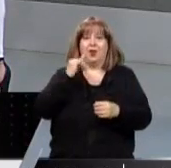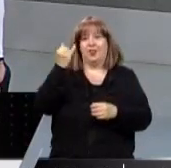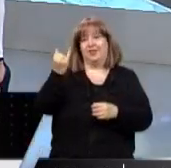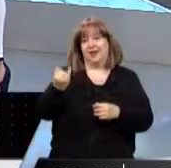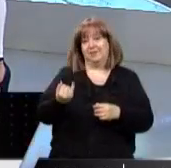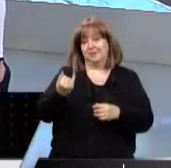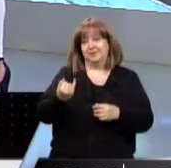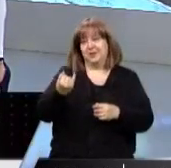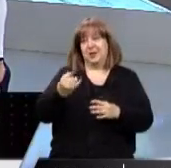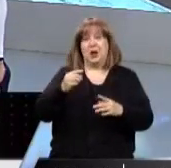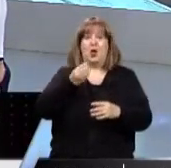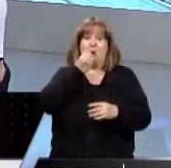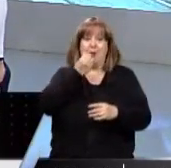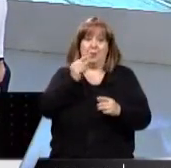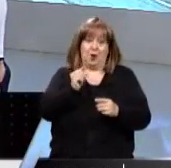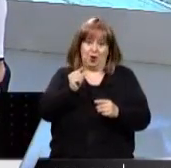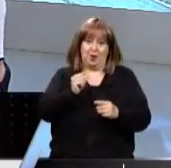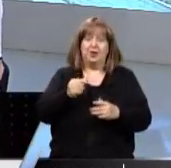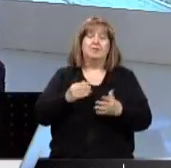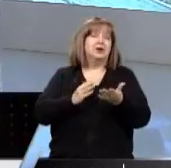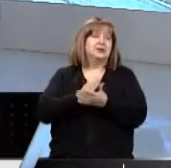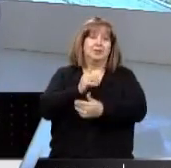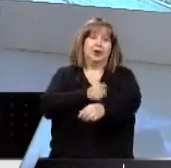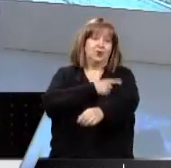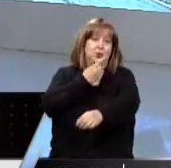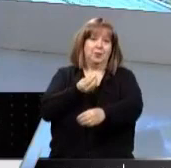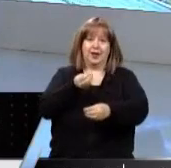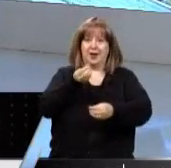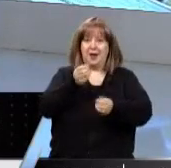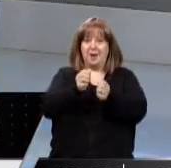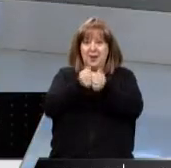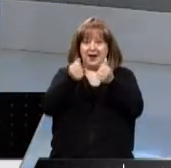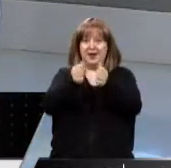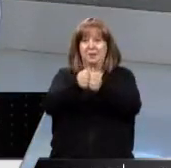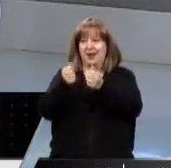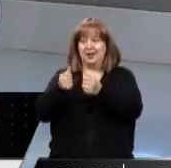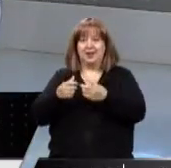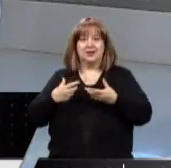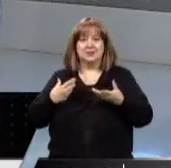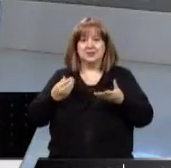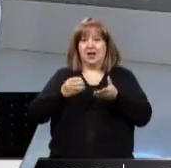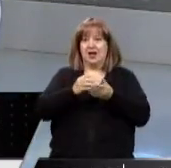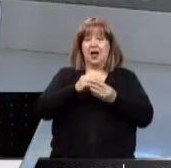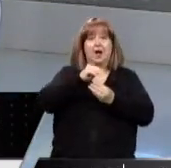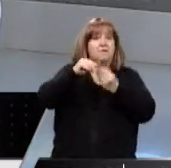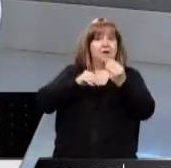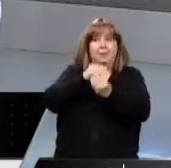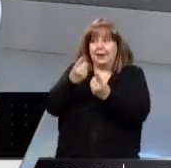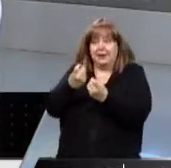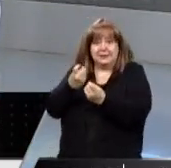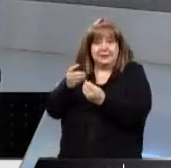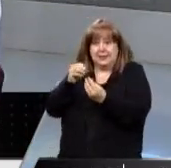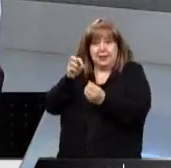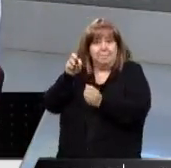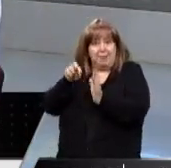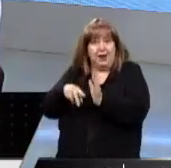viste que es un producto que nunca dejas de comprar. Quizás vas a ir y decís, bueno, a ver, ¿con qué me alcanza con esto? Claro. ¿No? Sé que hay familias que necesitan.